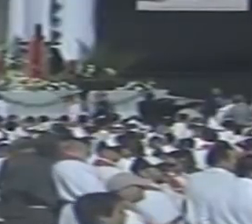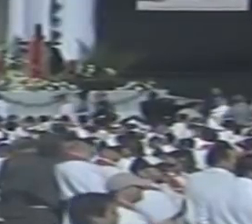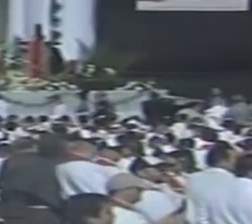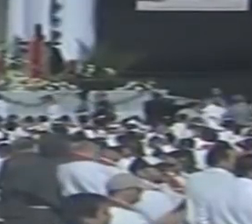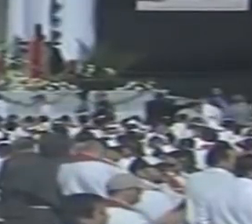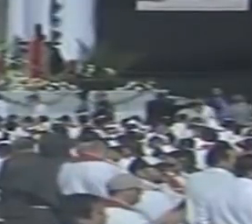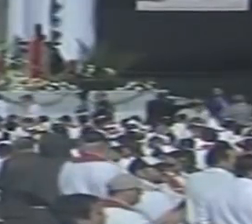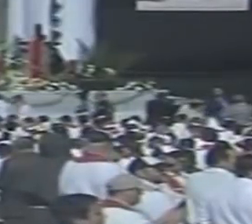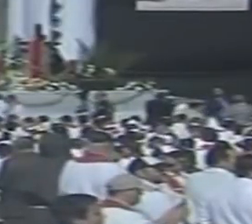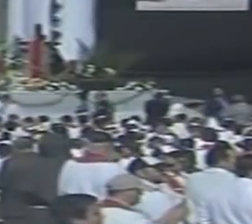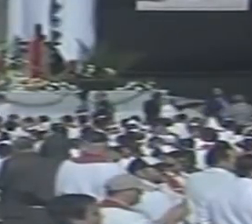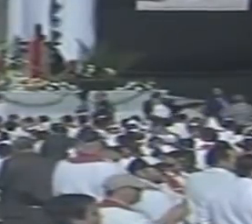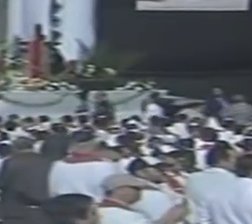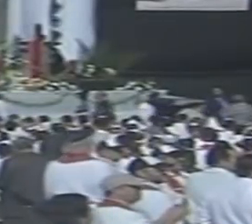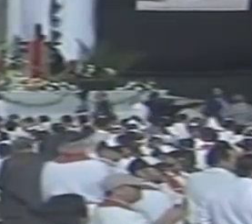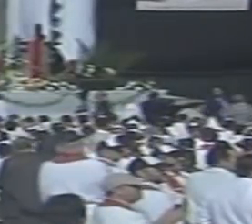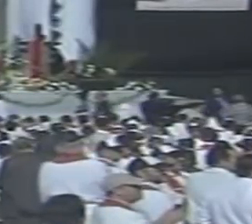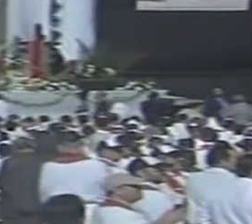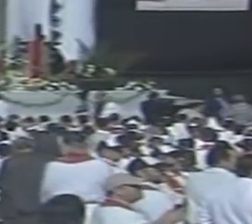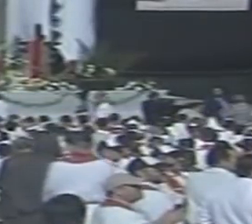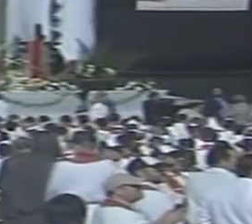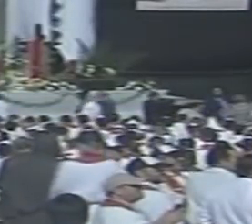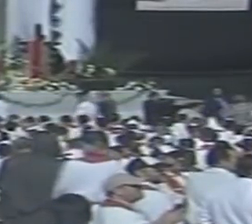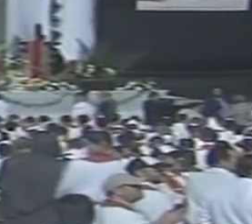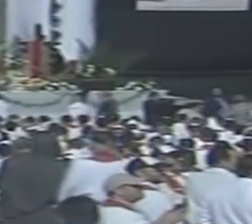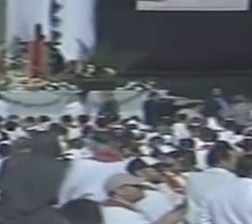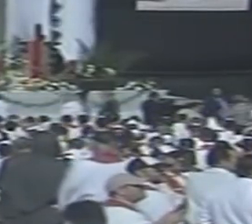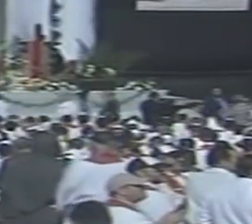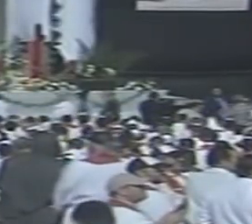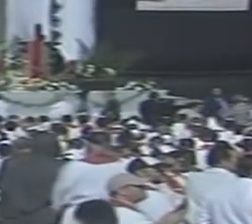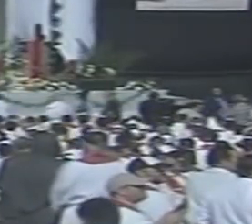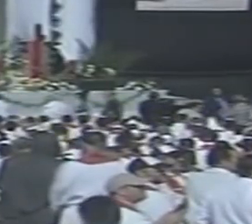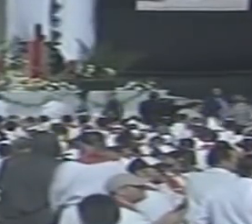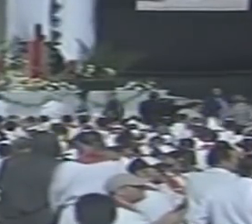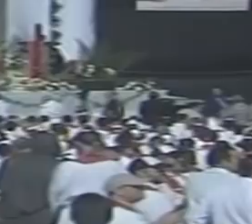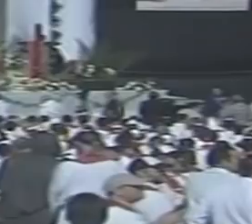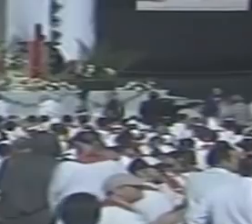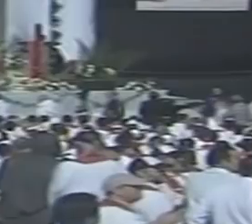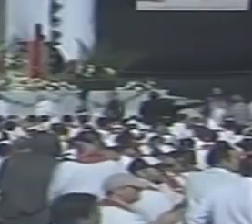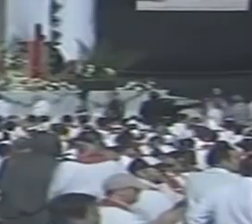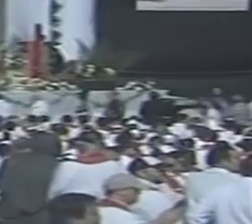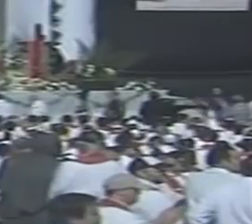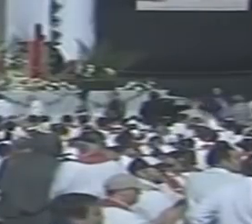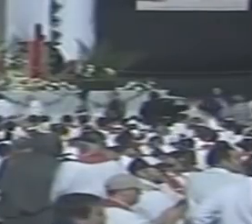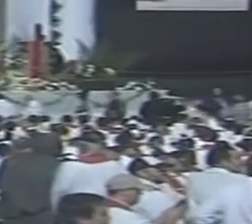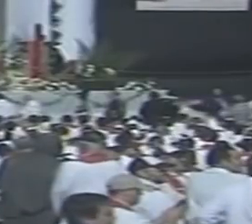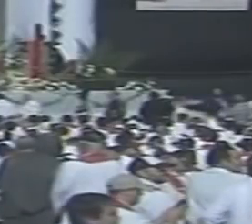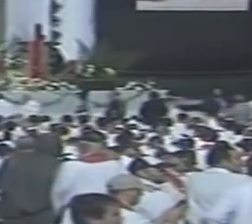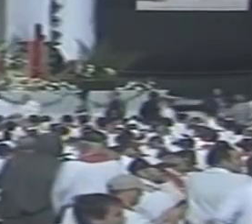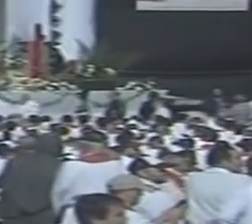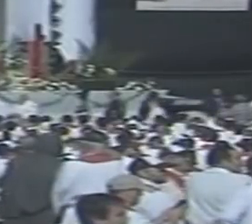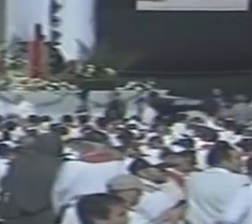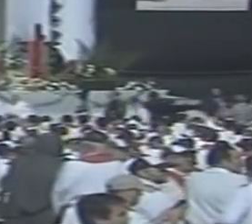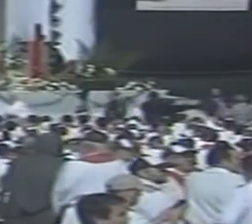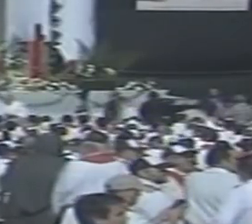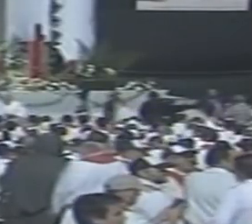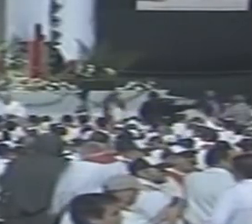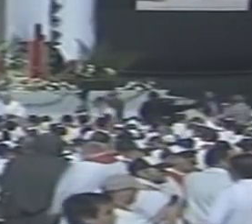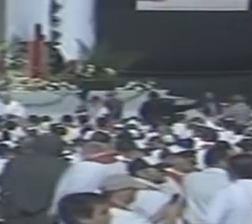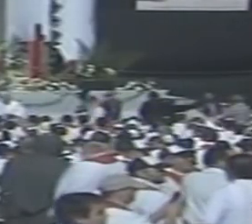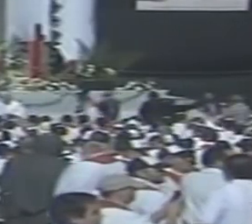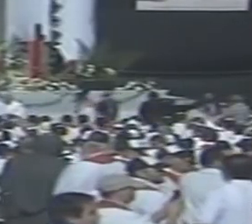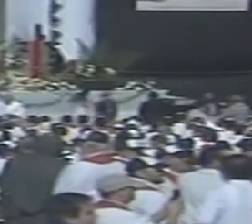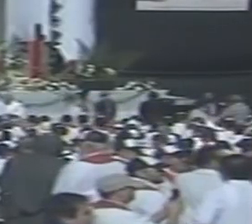vida con la Eucaristía, con los dones y gracias recibidos con el Señor. Por la beatificación mientras de nuestros queridos mártires. Continuamos